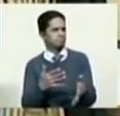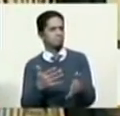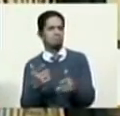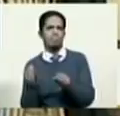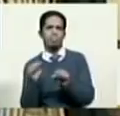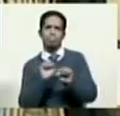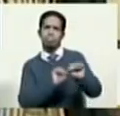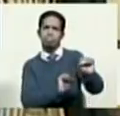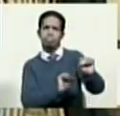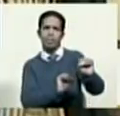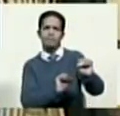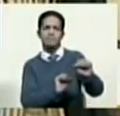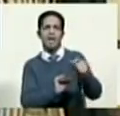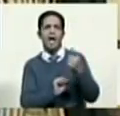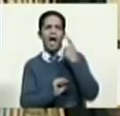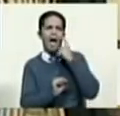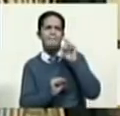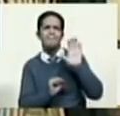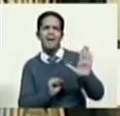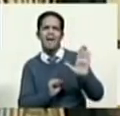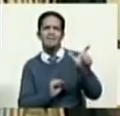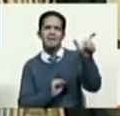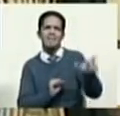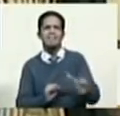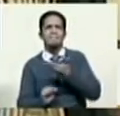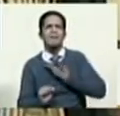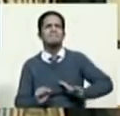rechazo a las amenazas de Donald Trump.